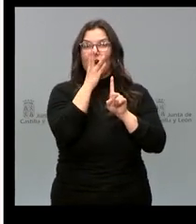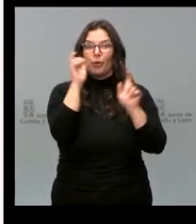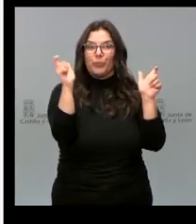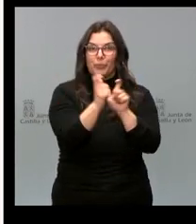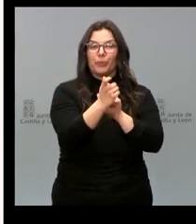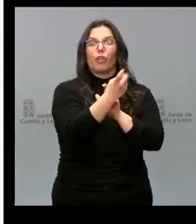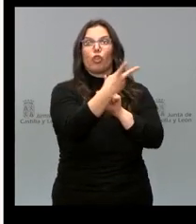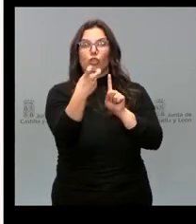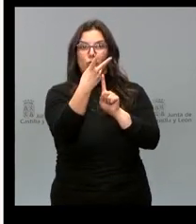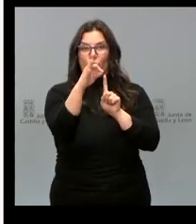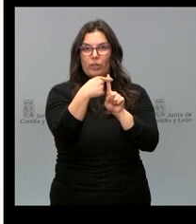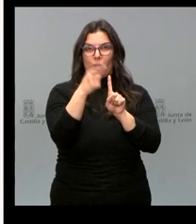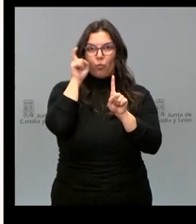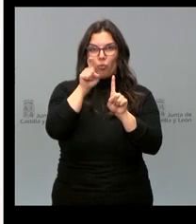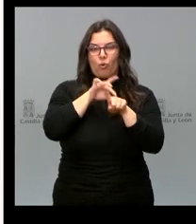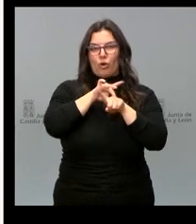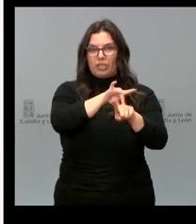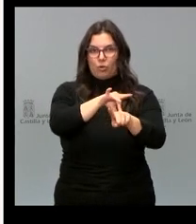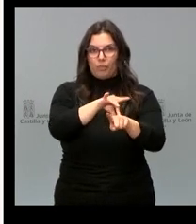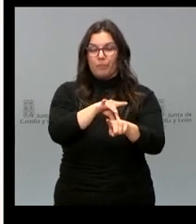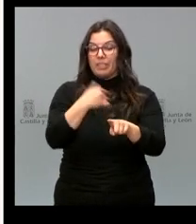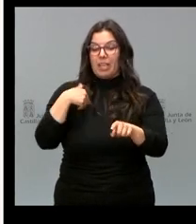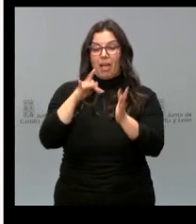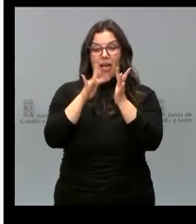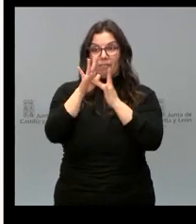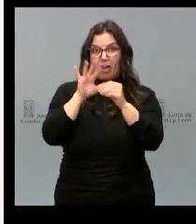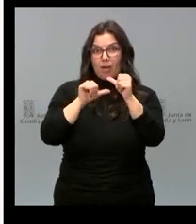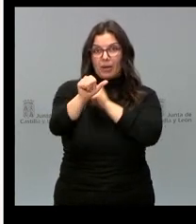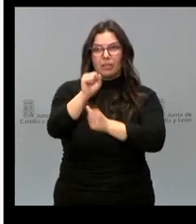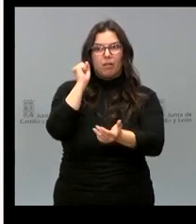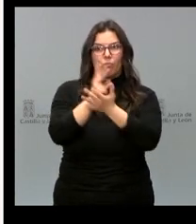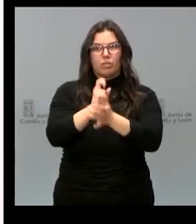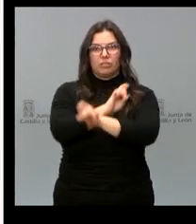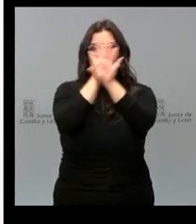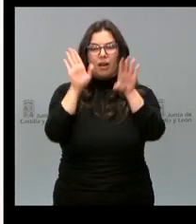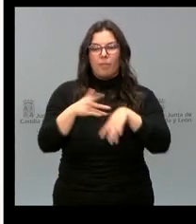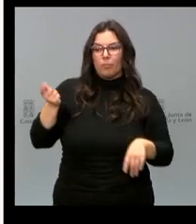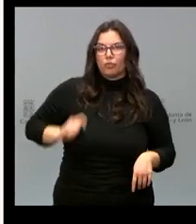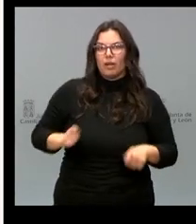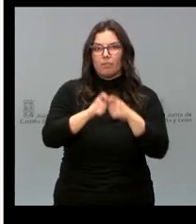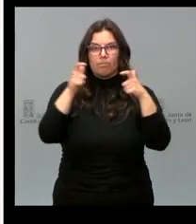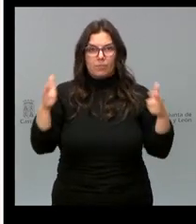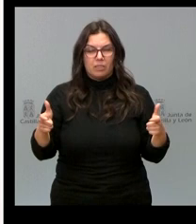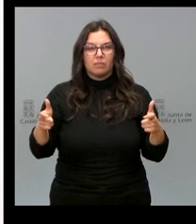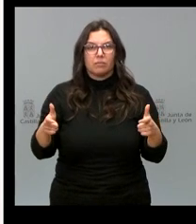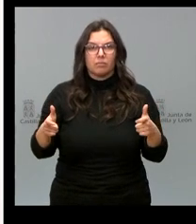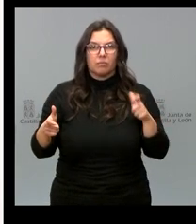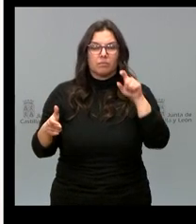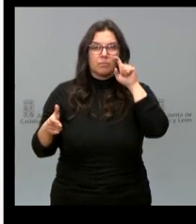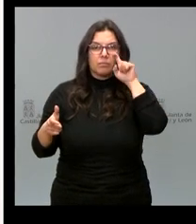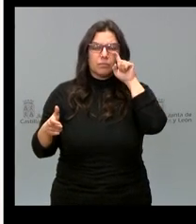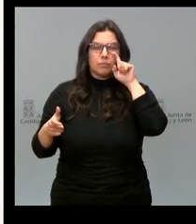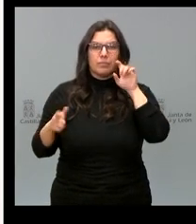hacemos una apuesta clara ya desde el mes de abril por incrementar los profesionales, el profesorado